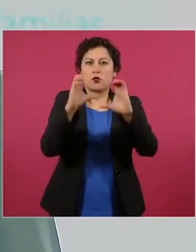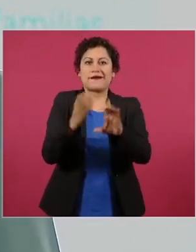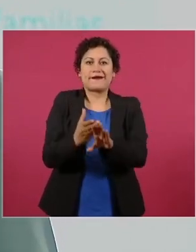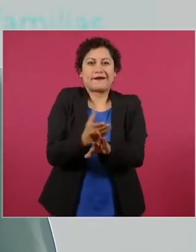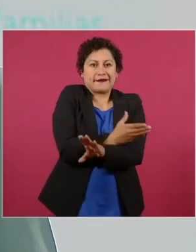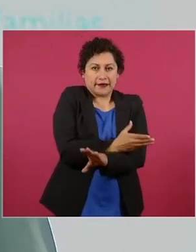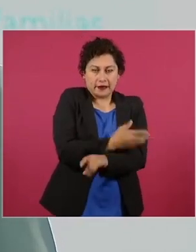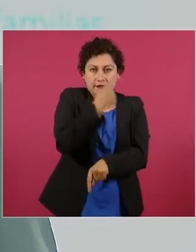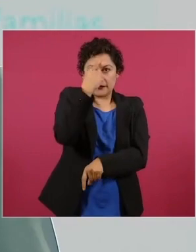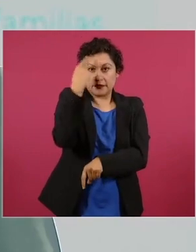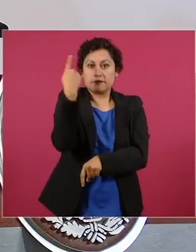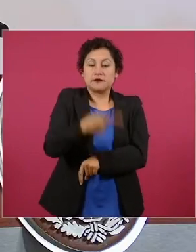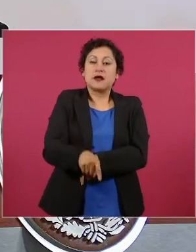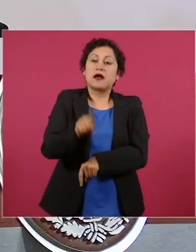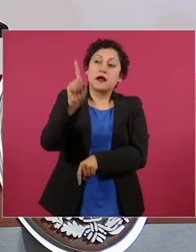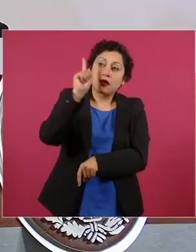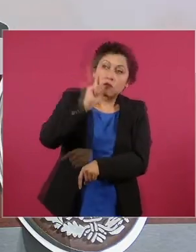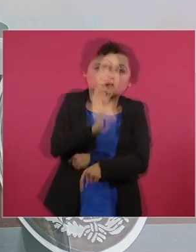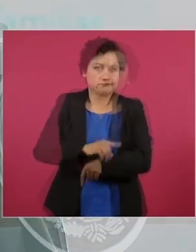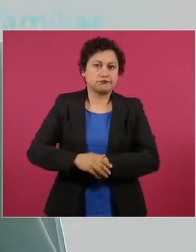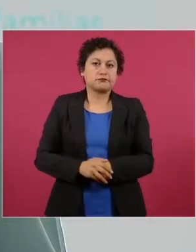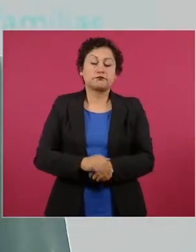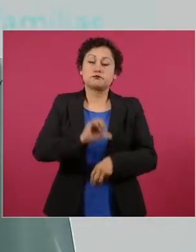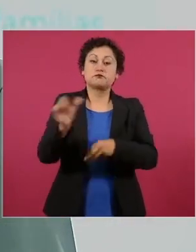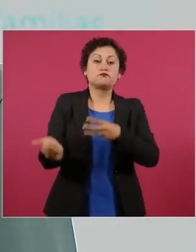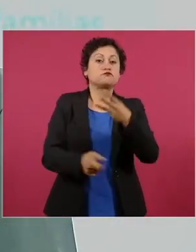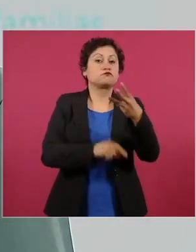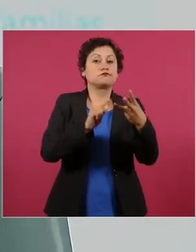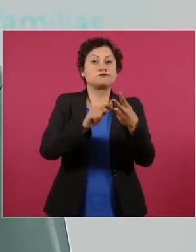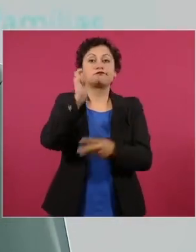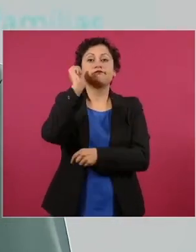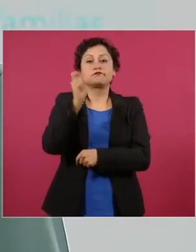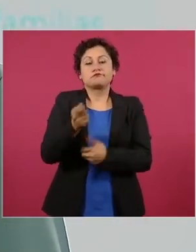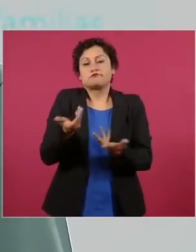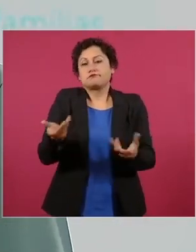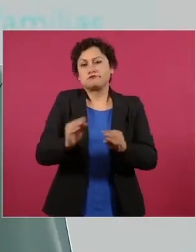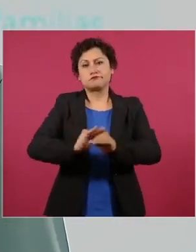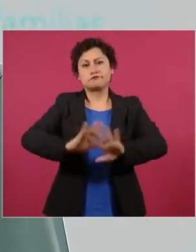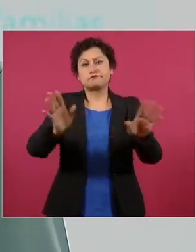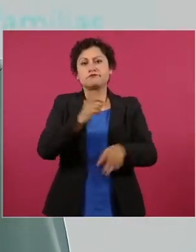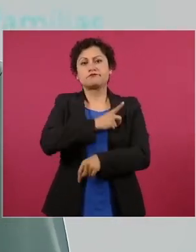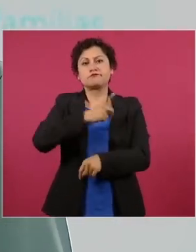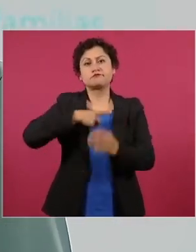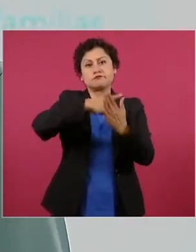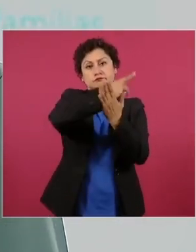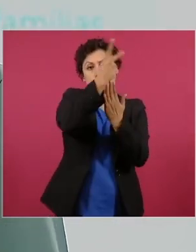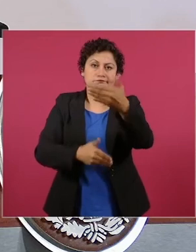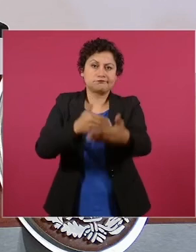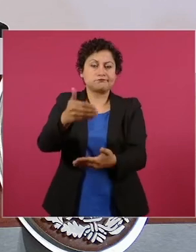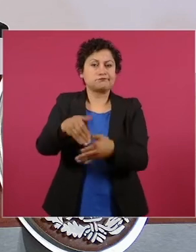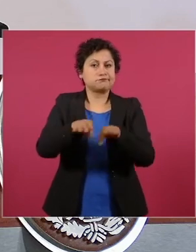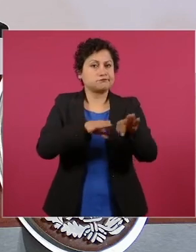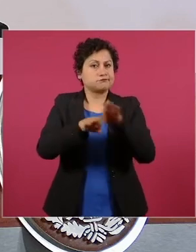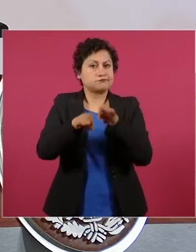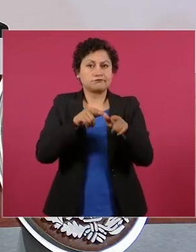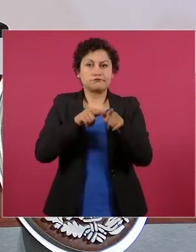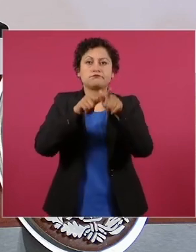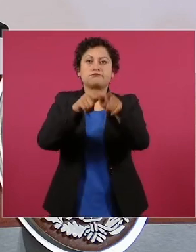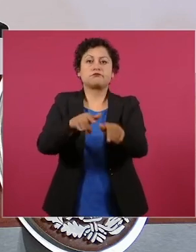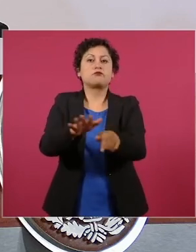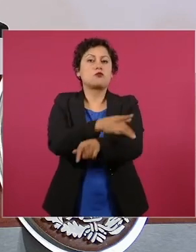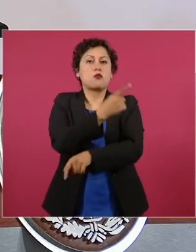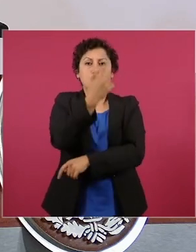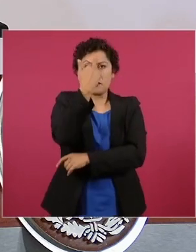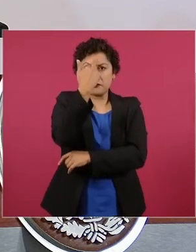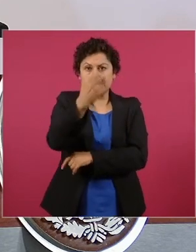contra las mujeres y las niñas. Hay que seguir trabajando alrededor del programa de cuidados porque México es